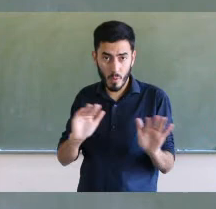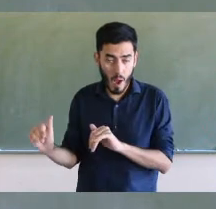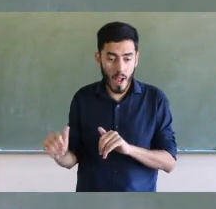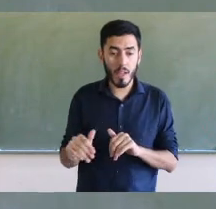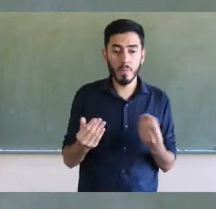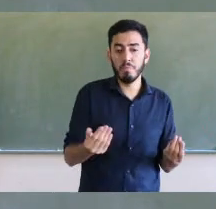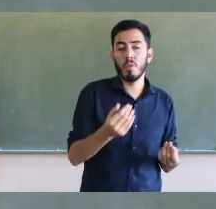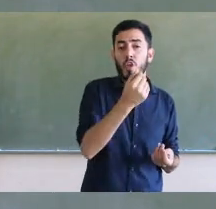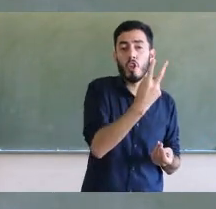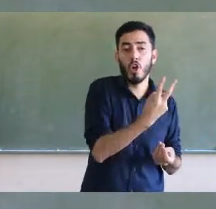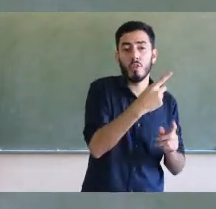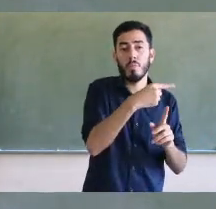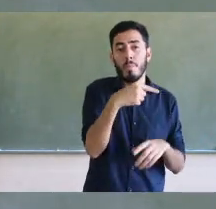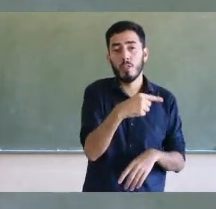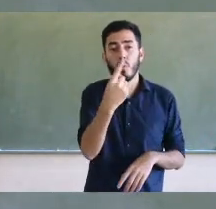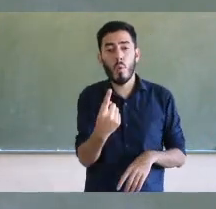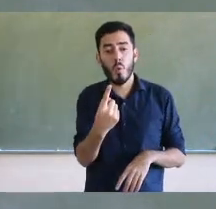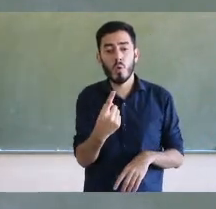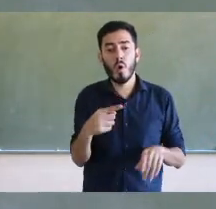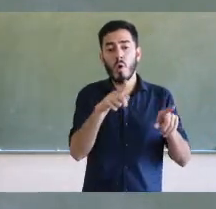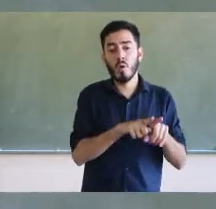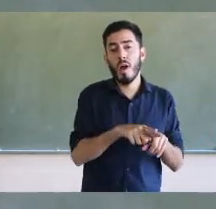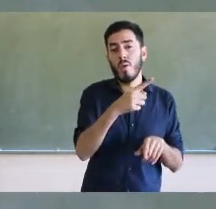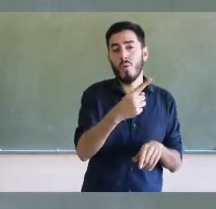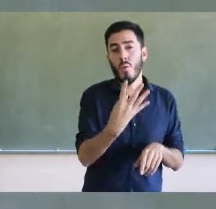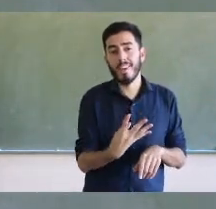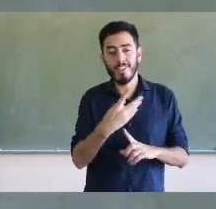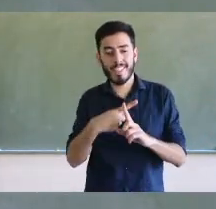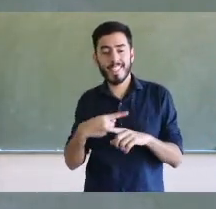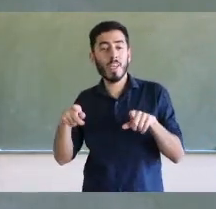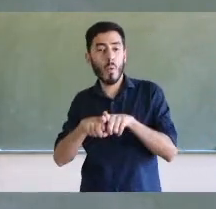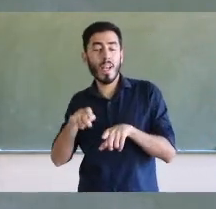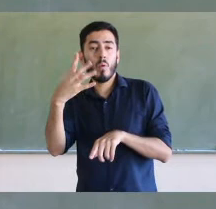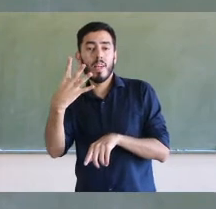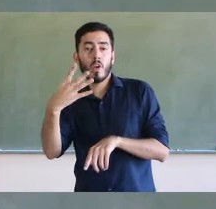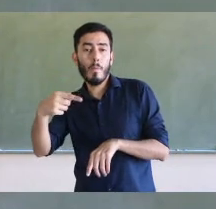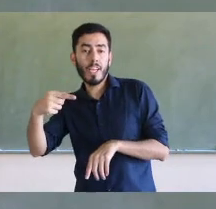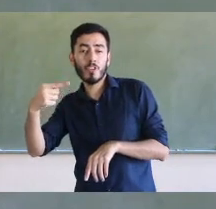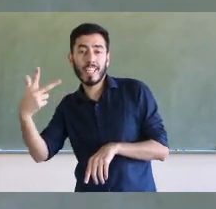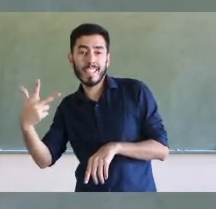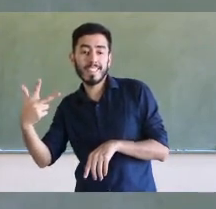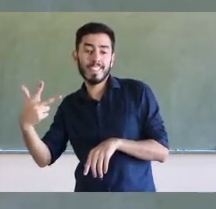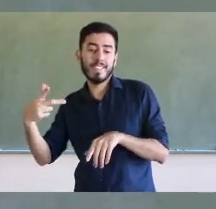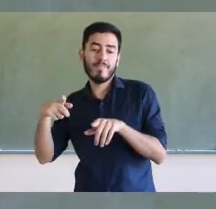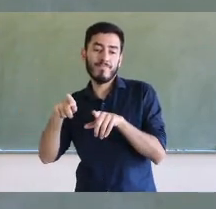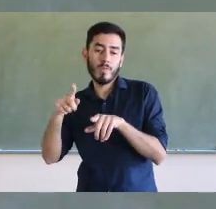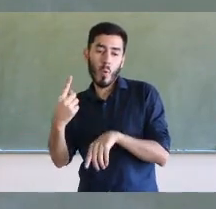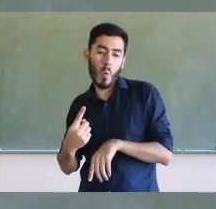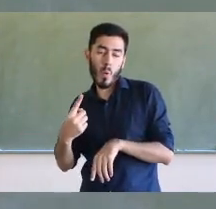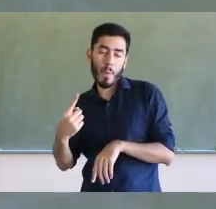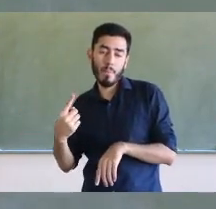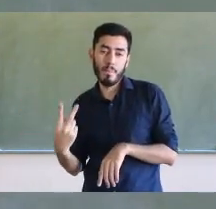1 son 1 cuarto x igual 4 menos 3, 1 medio. ¿Qué es lo que